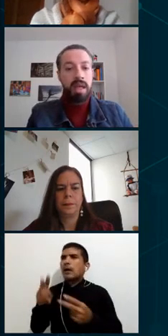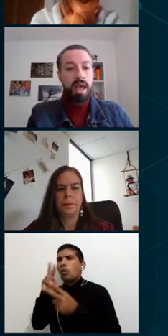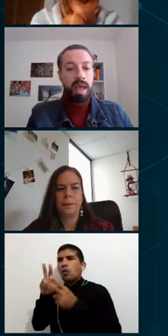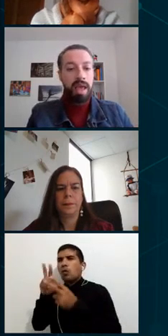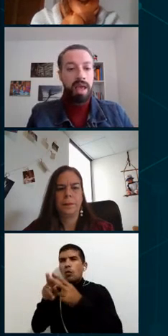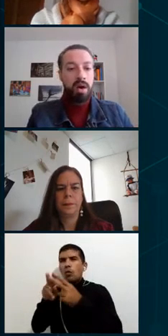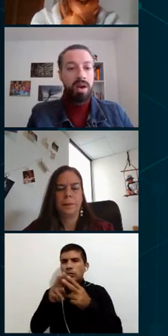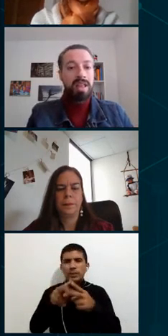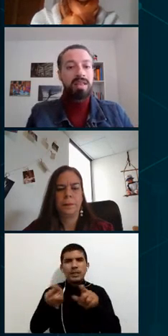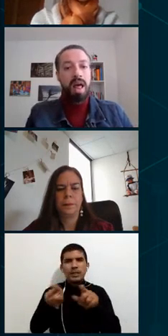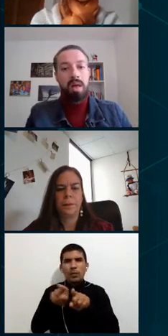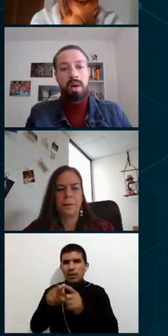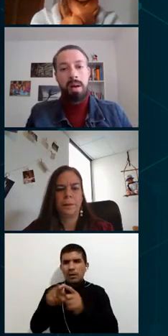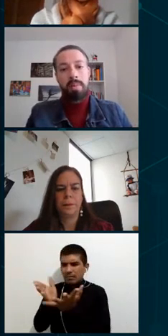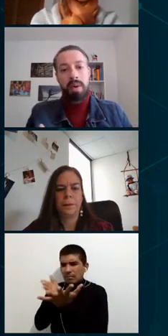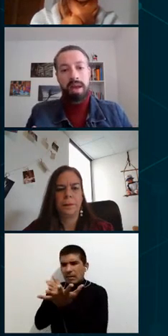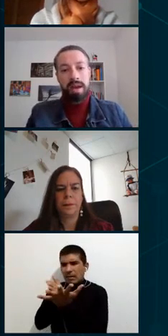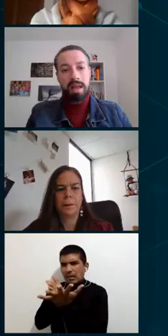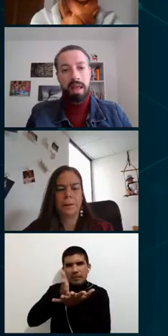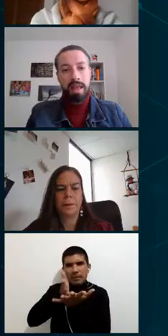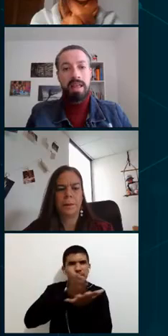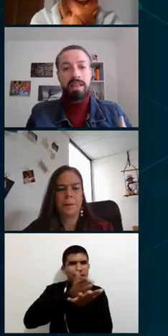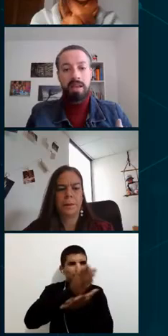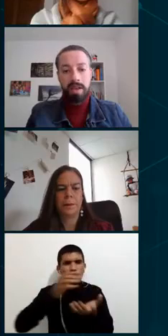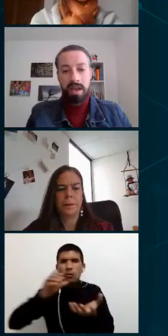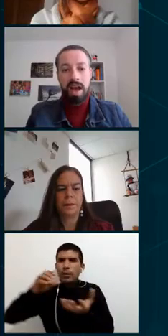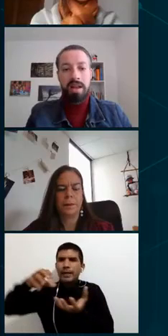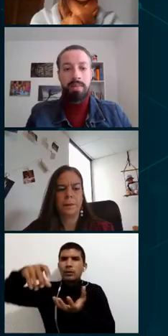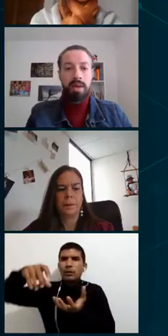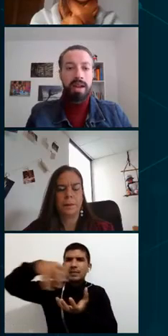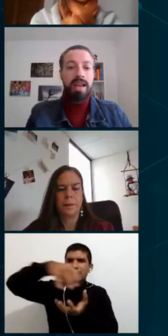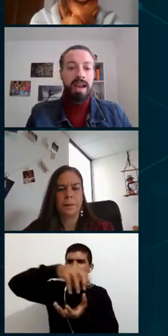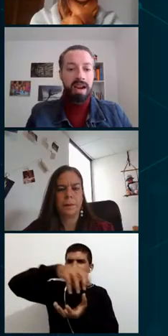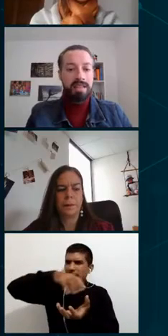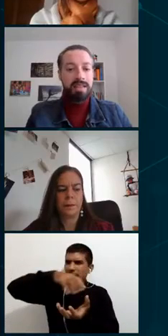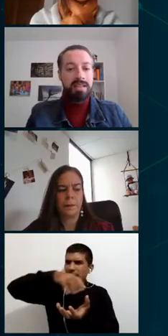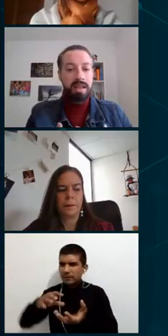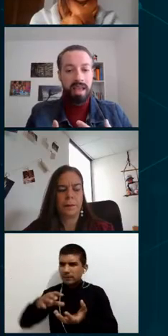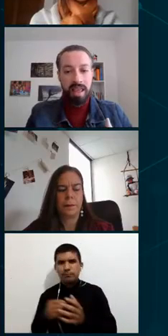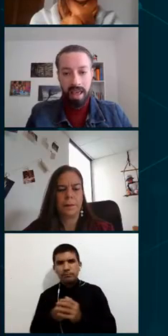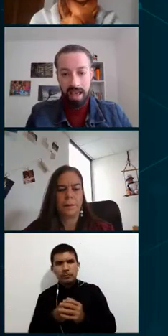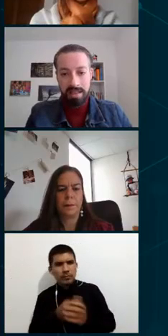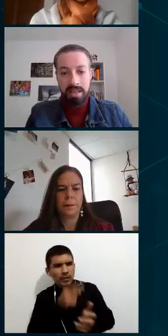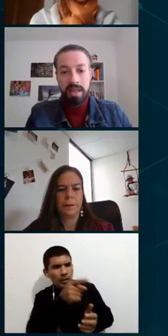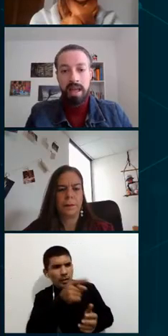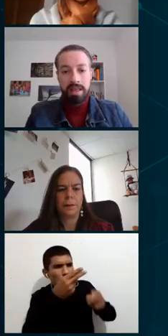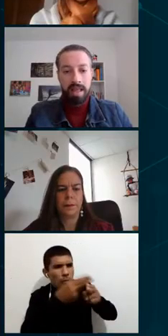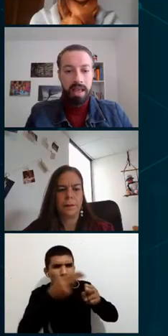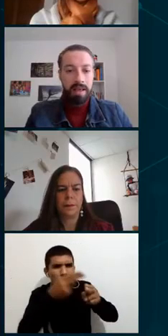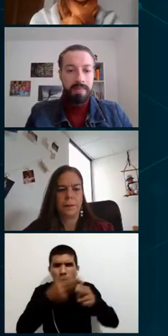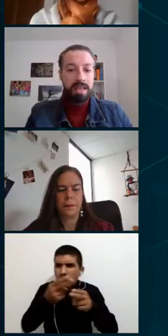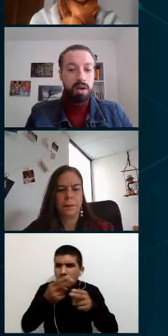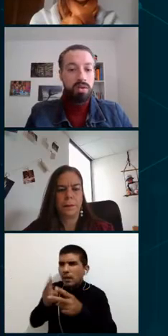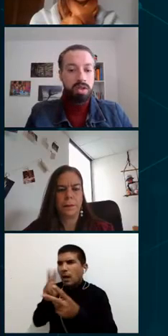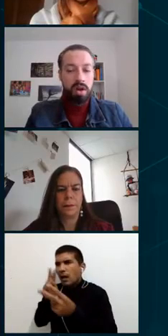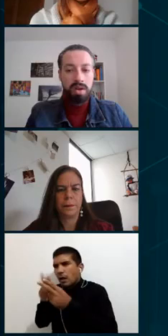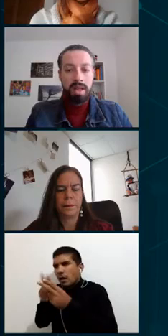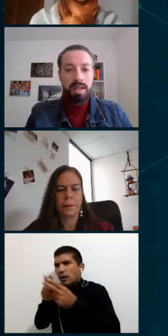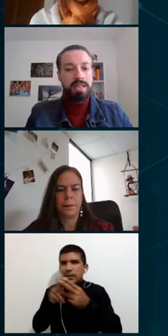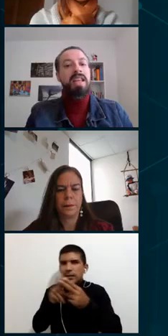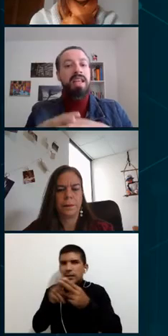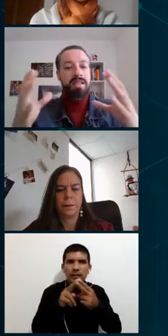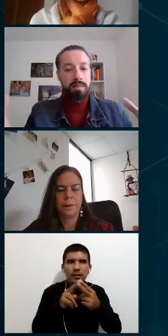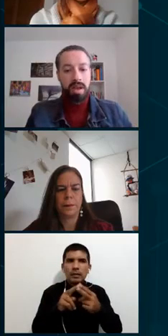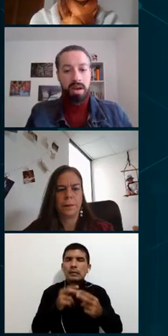ecosistemas, orientado a poder identificar y poder generar esas ideas de